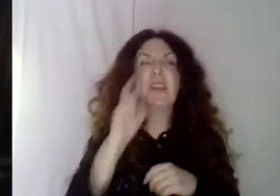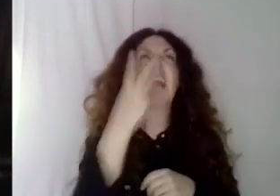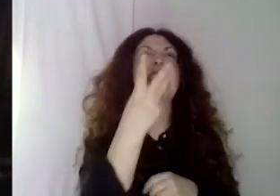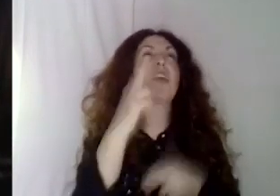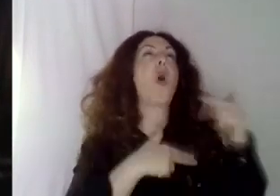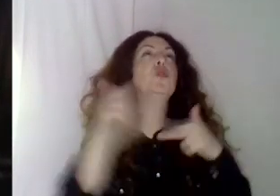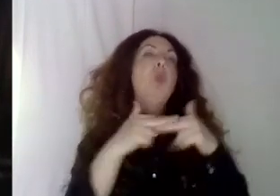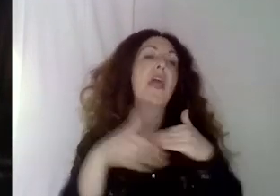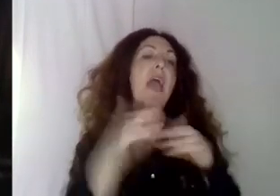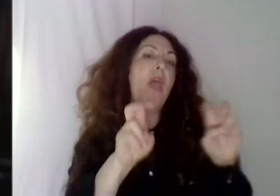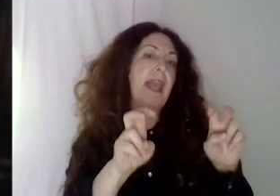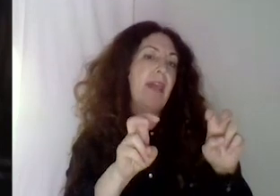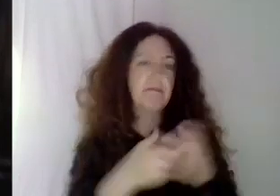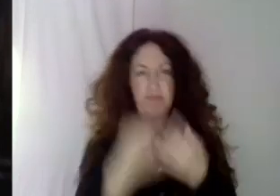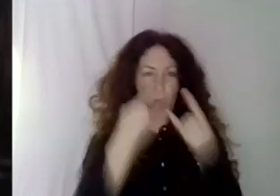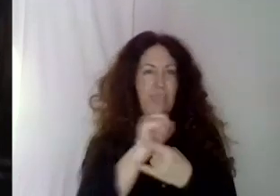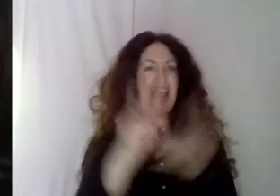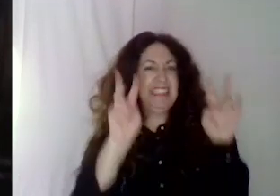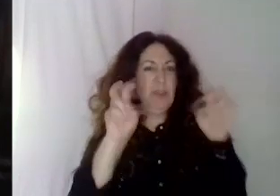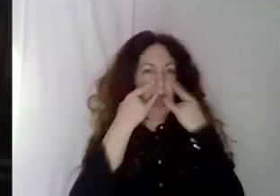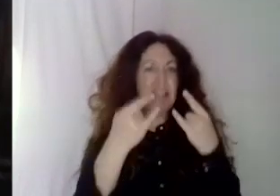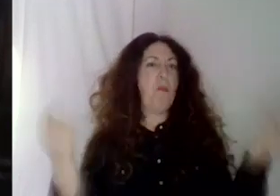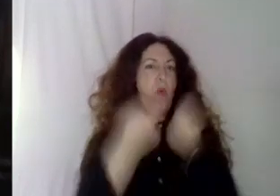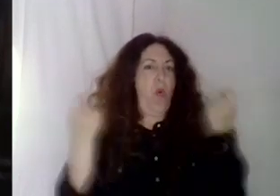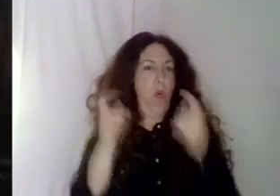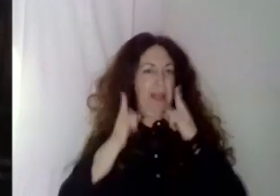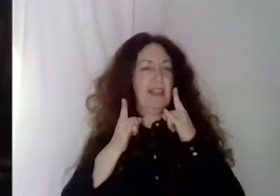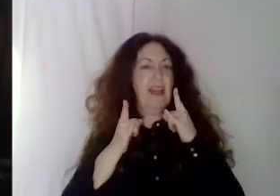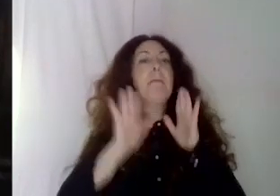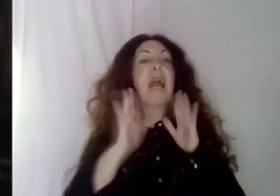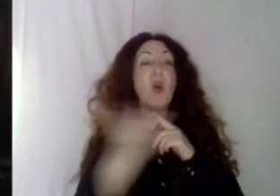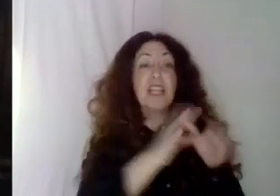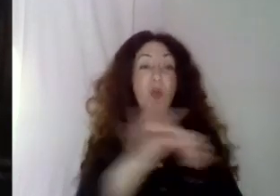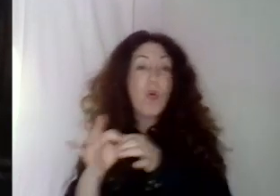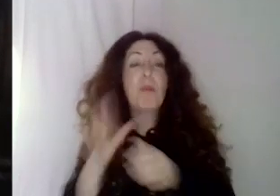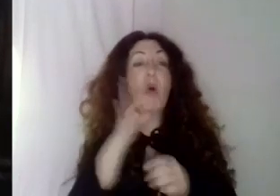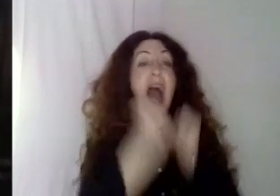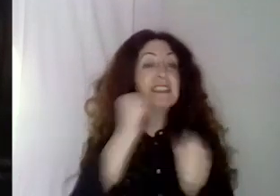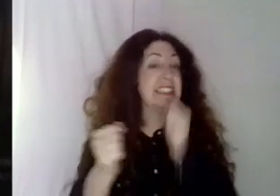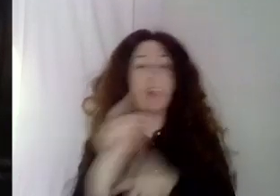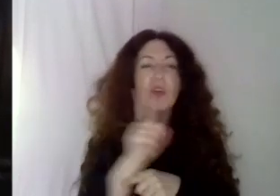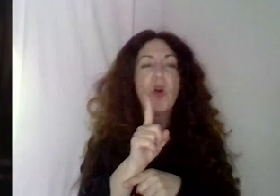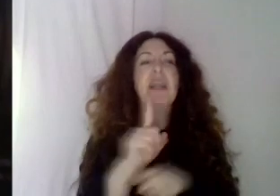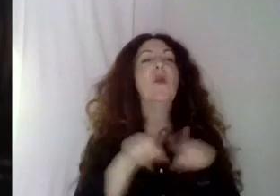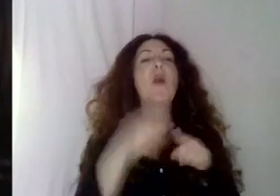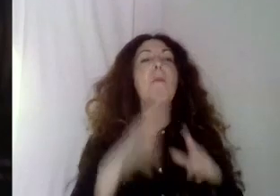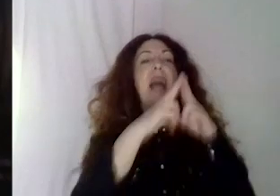escuelas, hasta de la École normal superior. Los normalians surgidos del giro